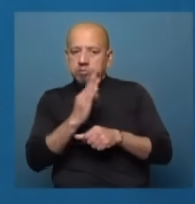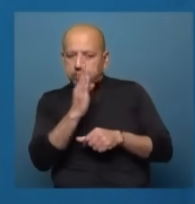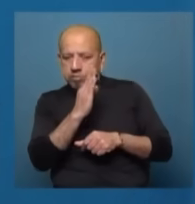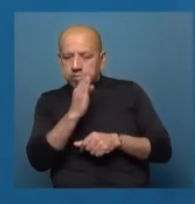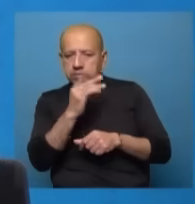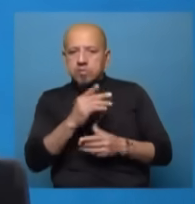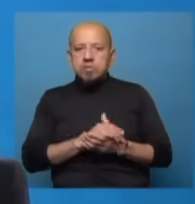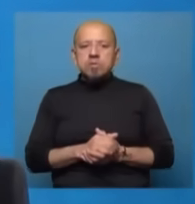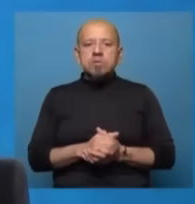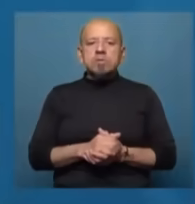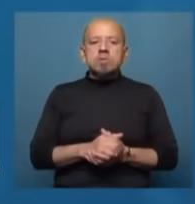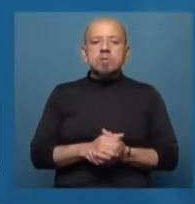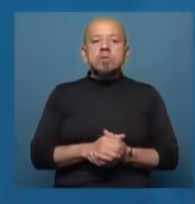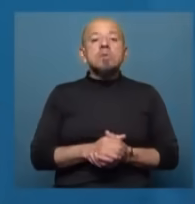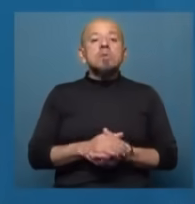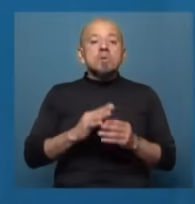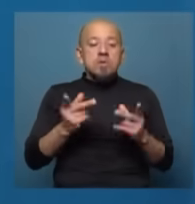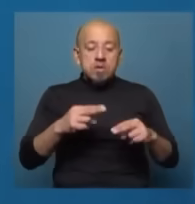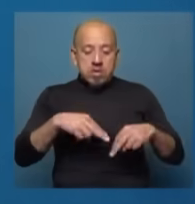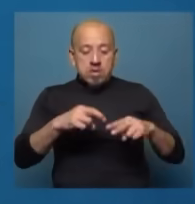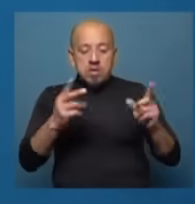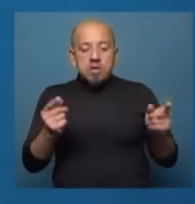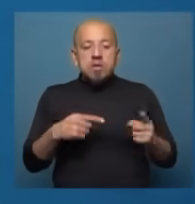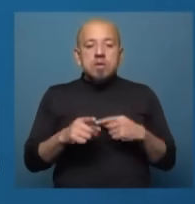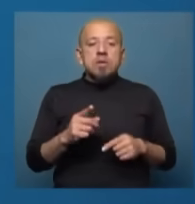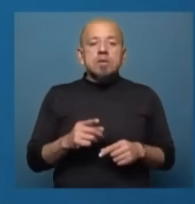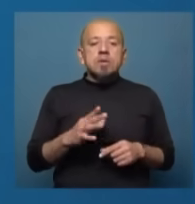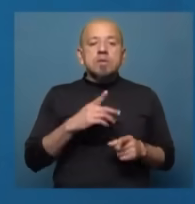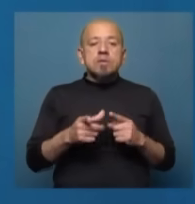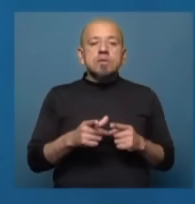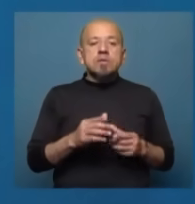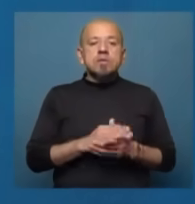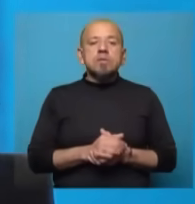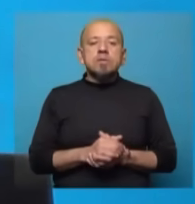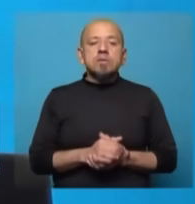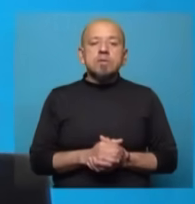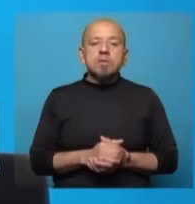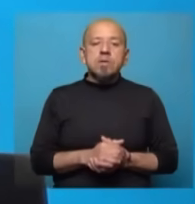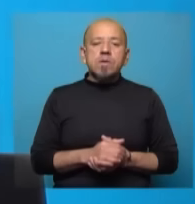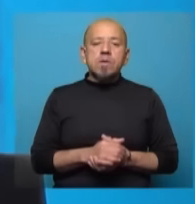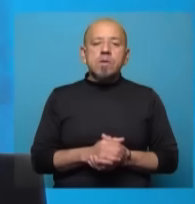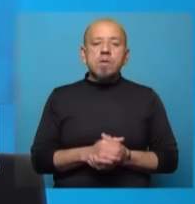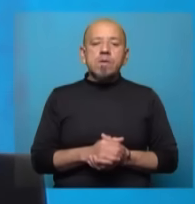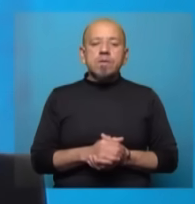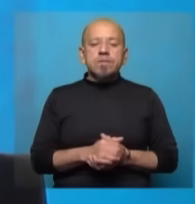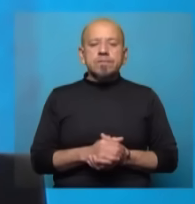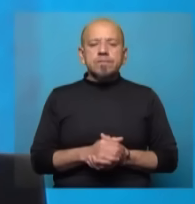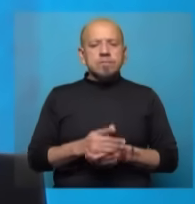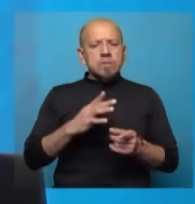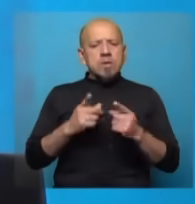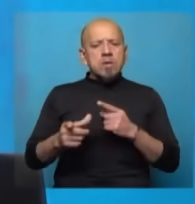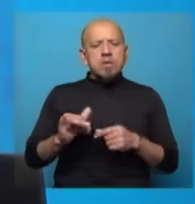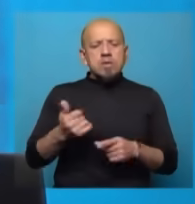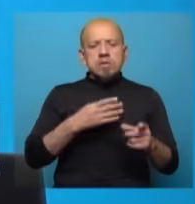personas esto lo de acuerdo a la investigación Todavía todos mantienen el estado de inocencia No claro esto lo lo conecto con algo que hemos